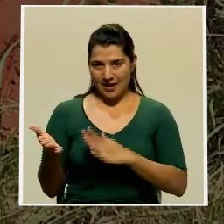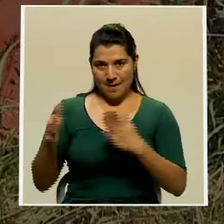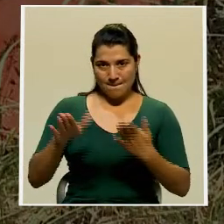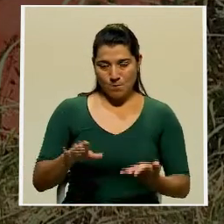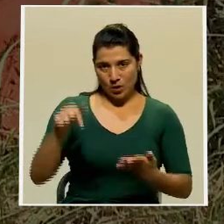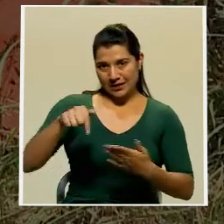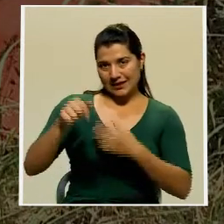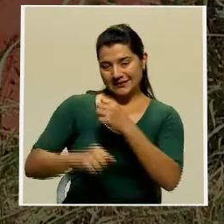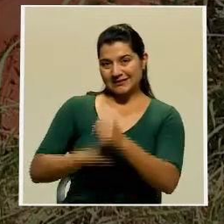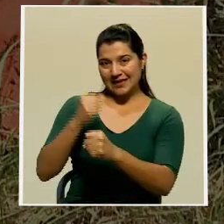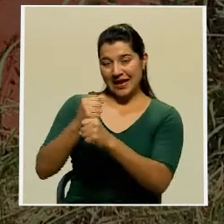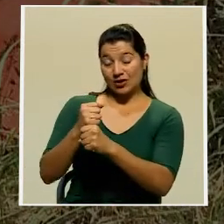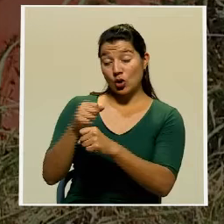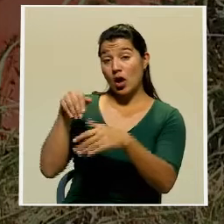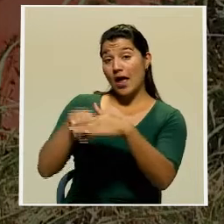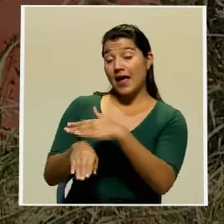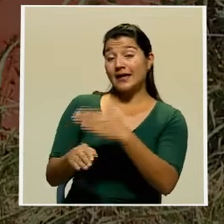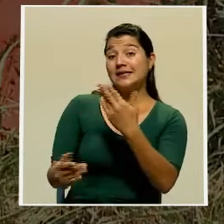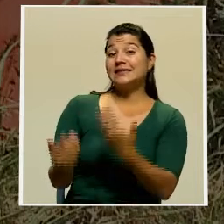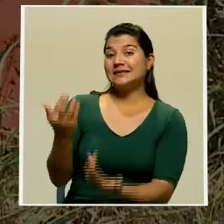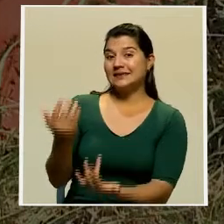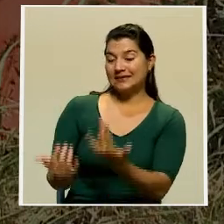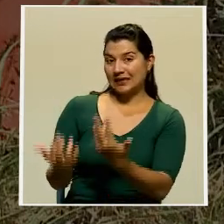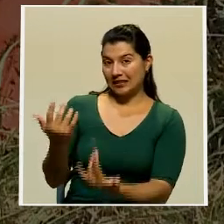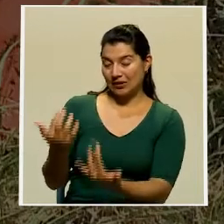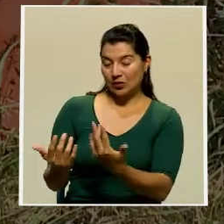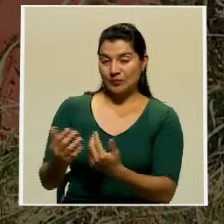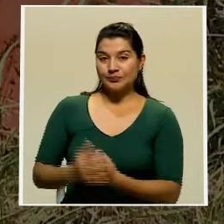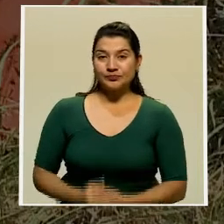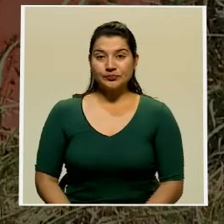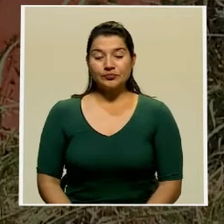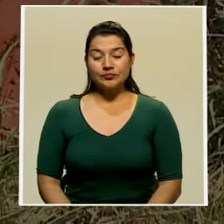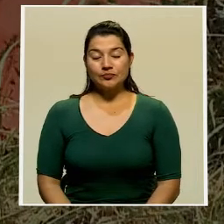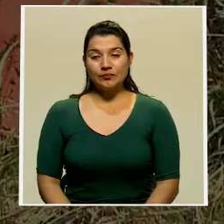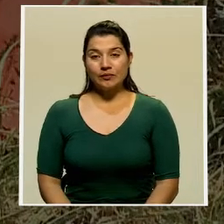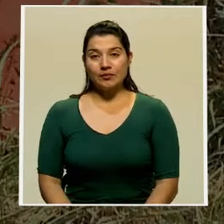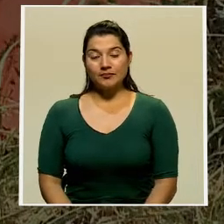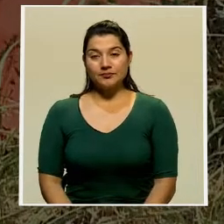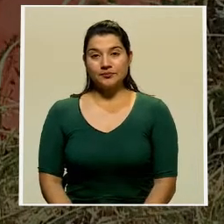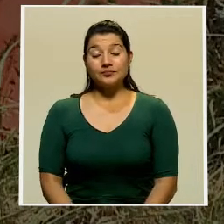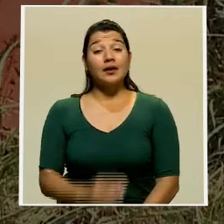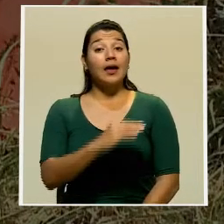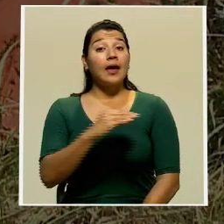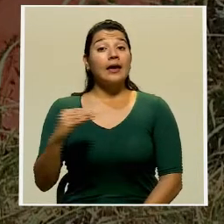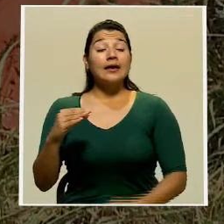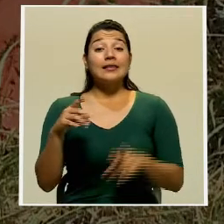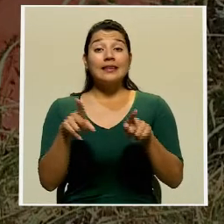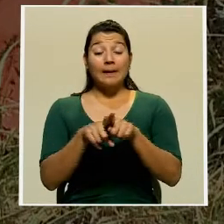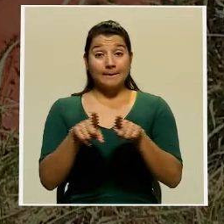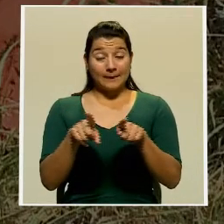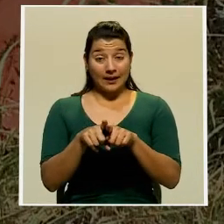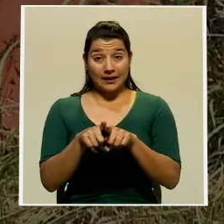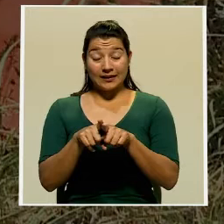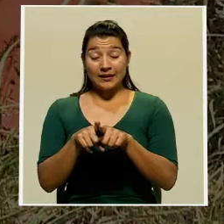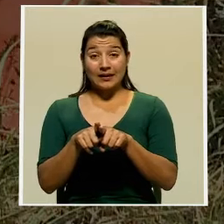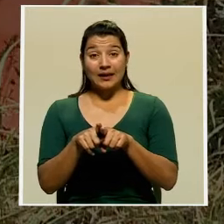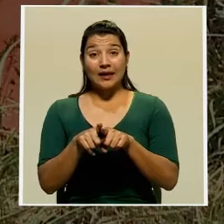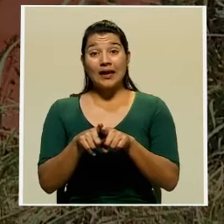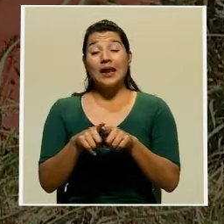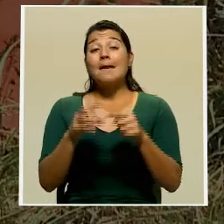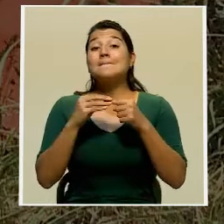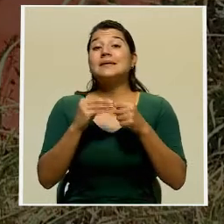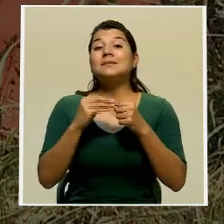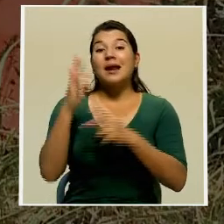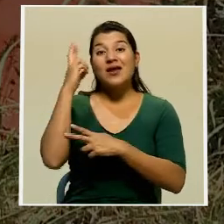personas fallecidas en causas de incendios. Y también las